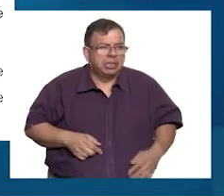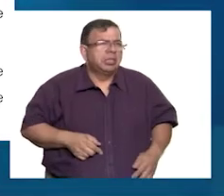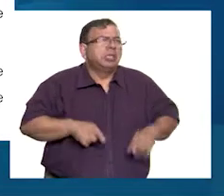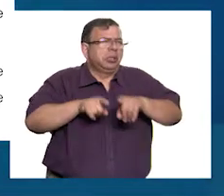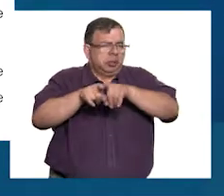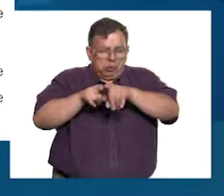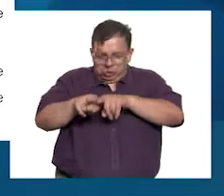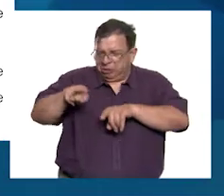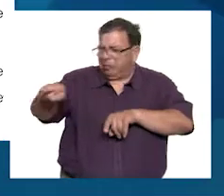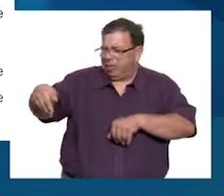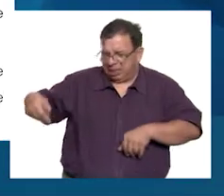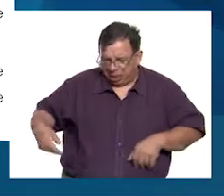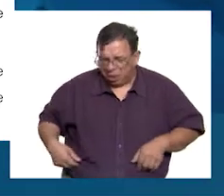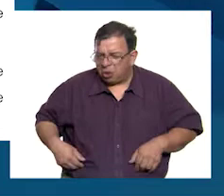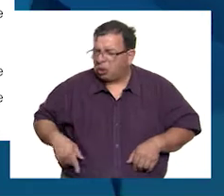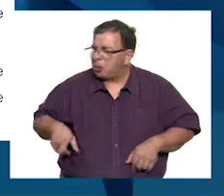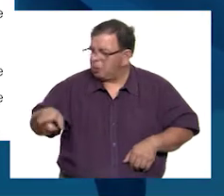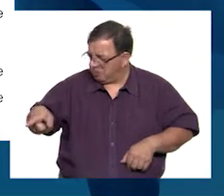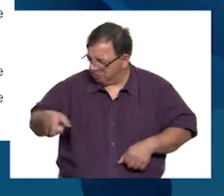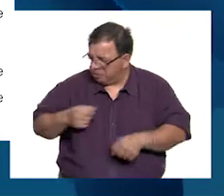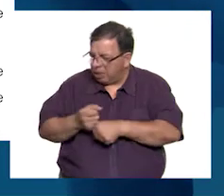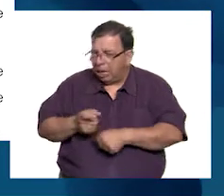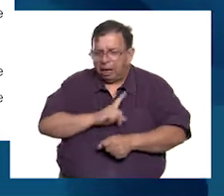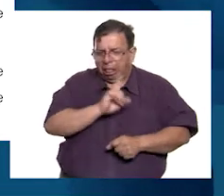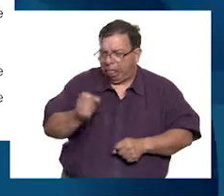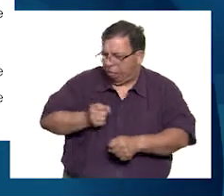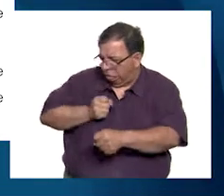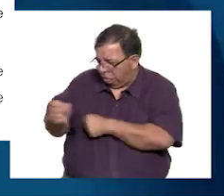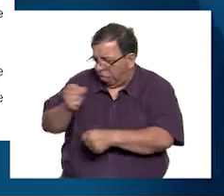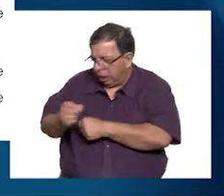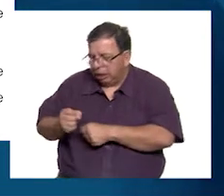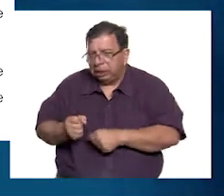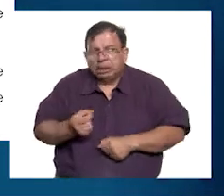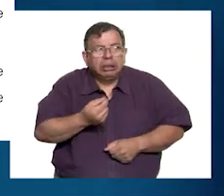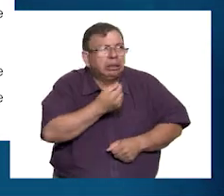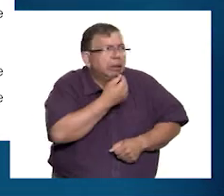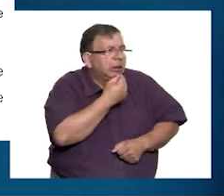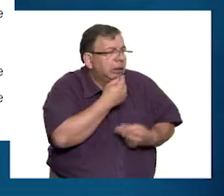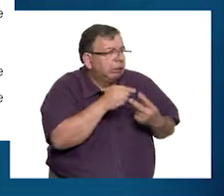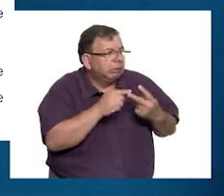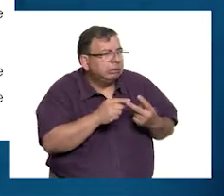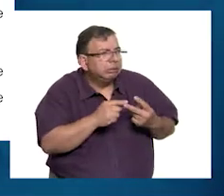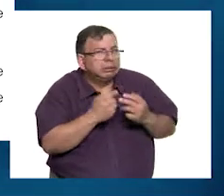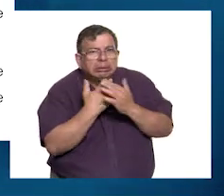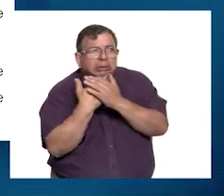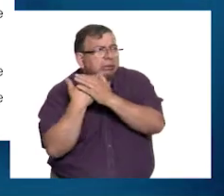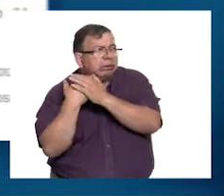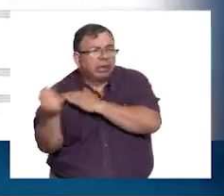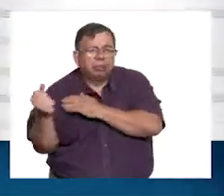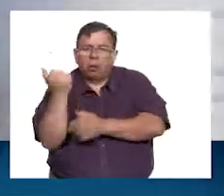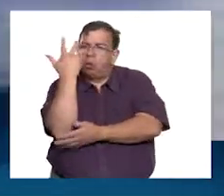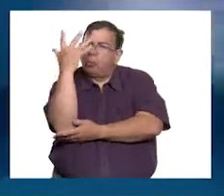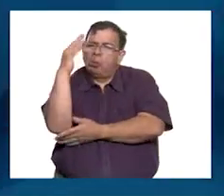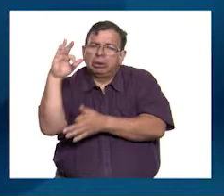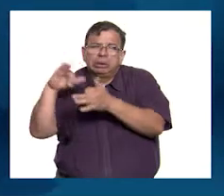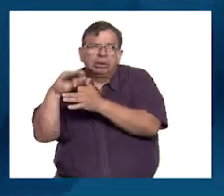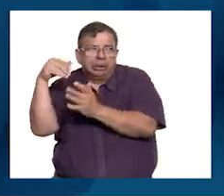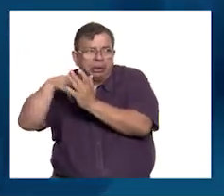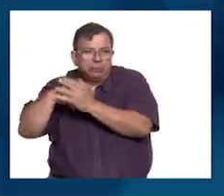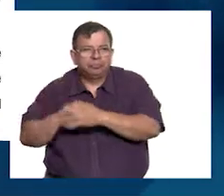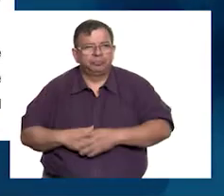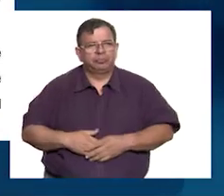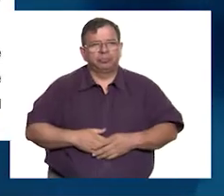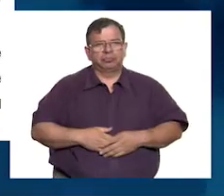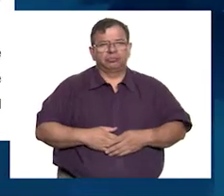pagará. Y enseguida corrió a pegarle. La pobre niña huyó y fue a ponerse a salvo en el bosque cercano. El hijo del